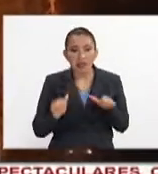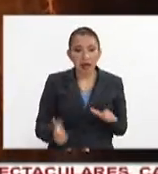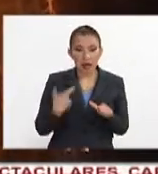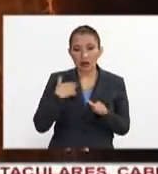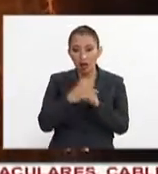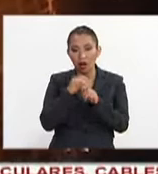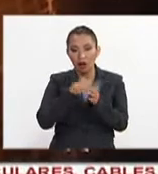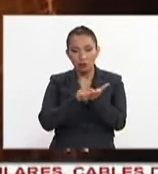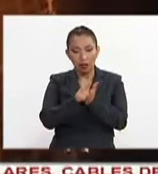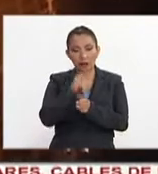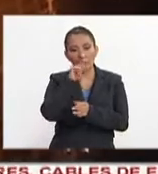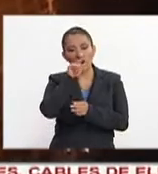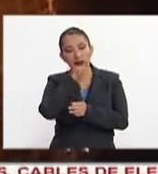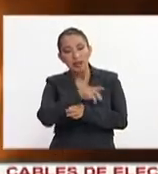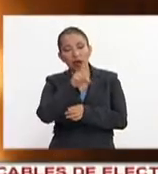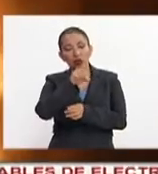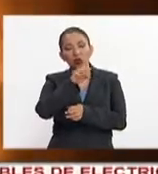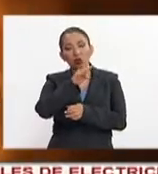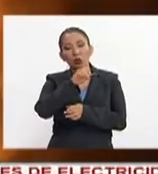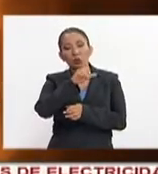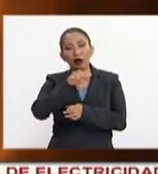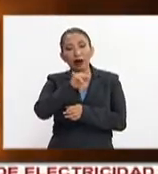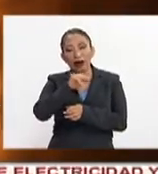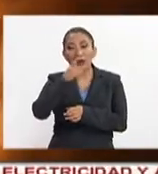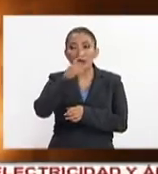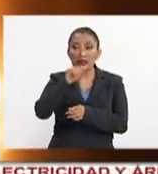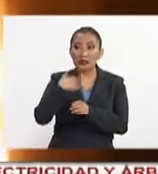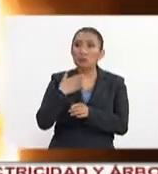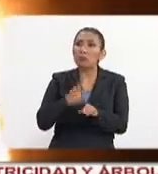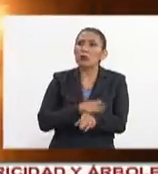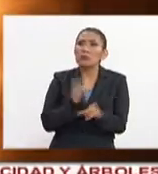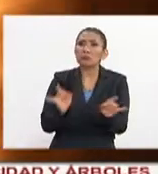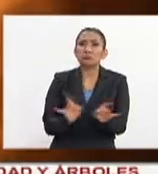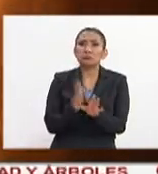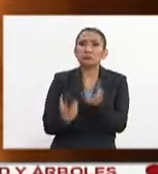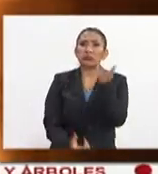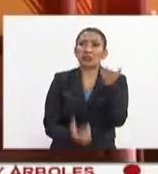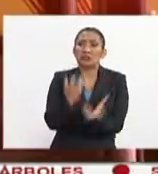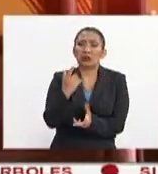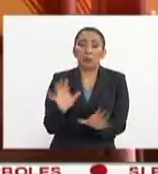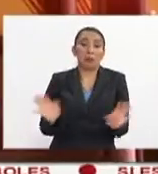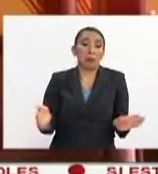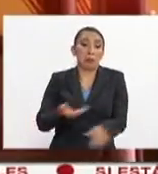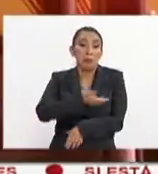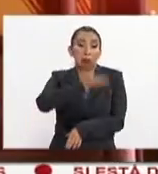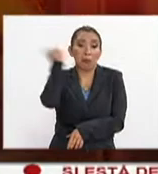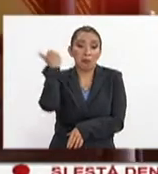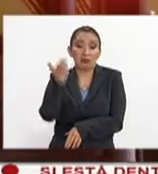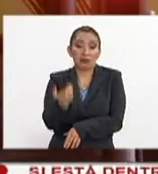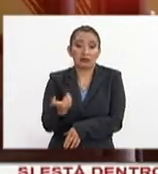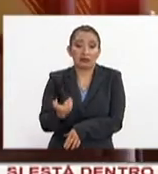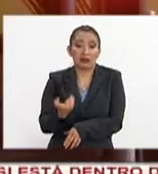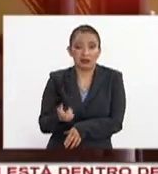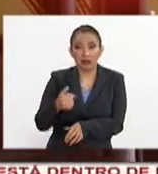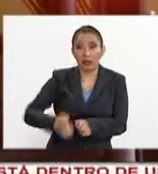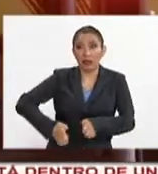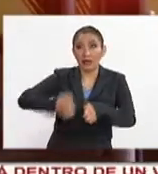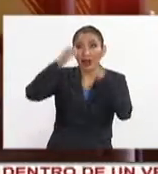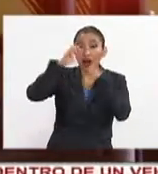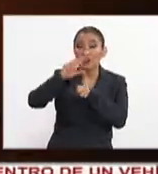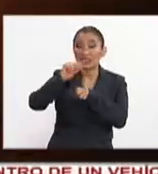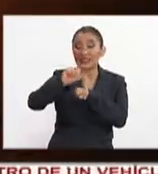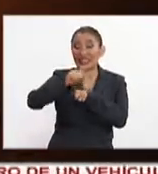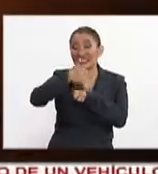A través de Twitter, la policía de Dubái dijo que hasta ahora no se conocen las causas que provocaron este incendio en este edificio